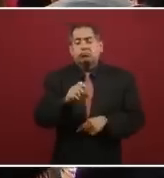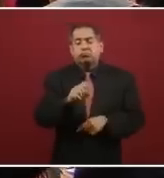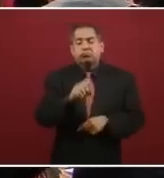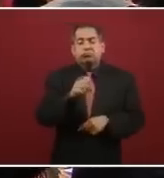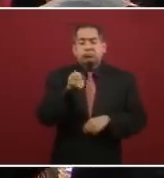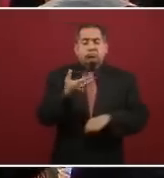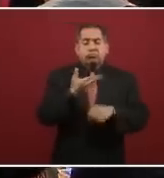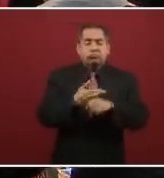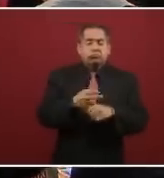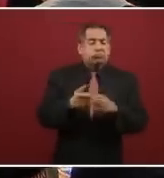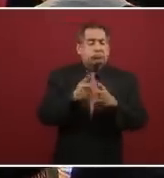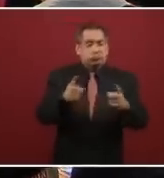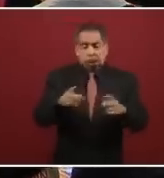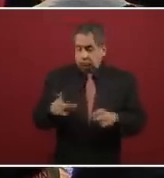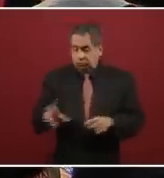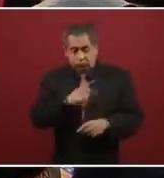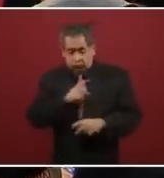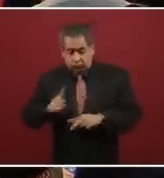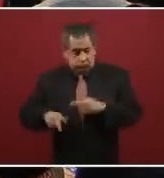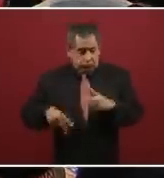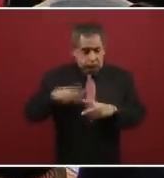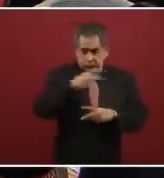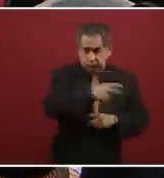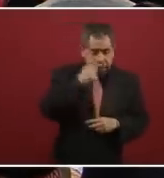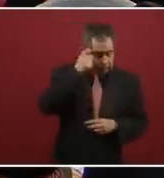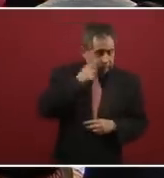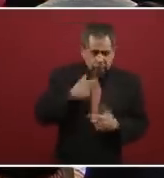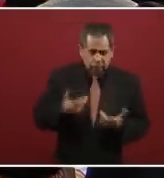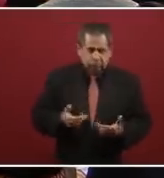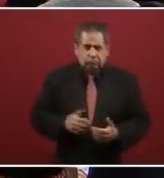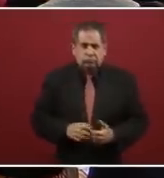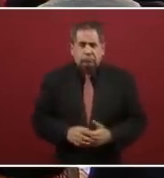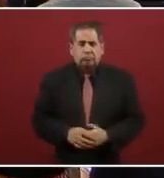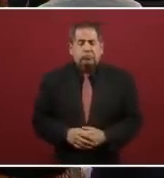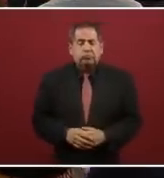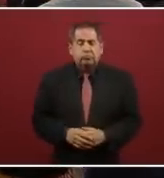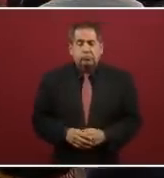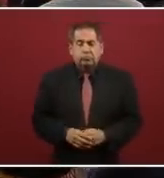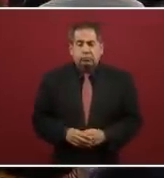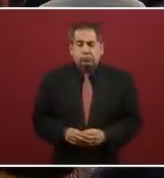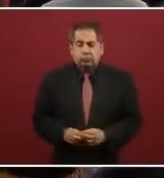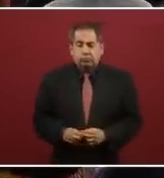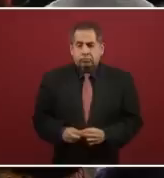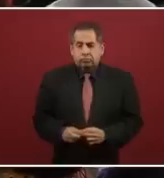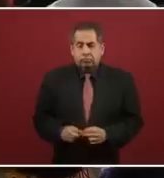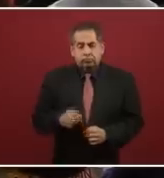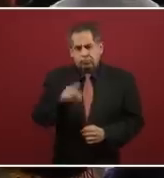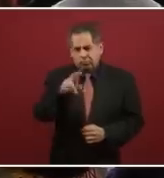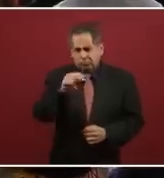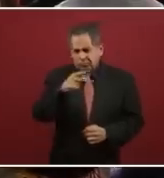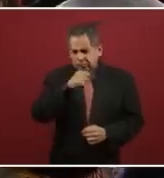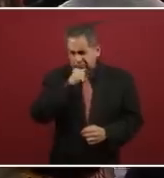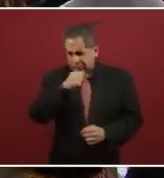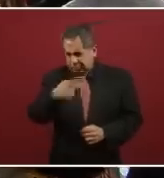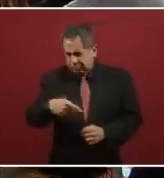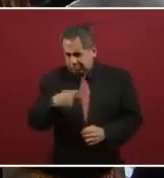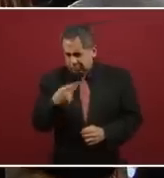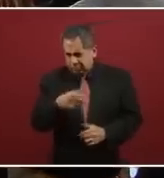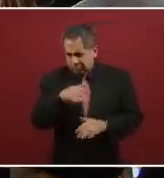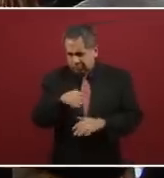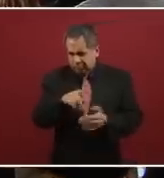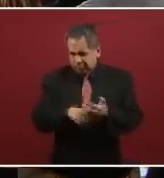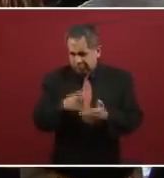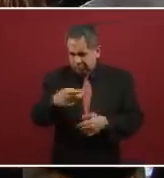Rural, de no ir a Guerrero? A ver, ¿tú no me preguntaste ayer sobre